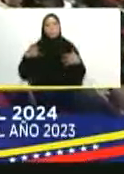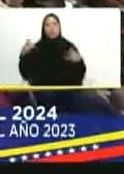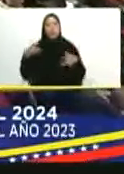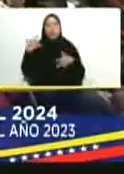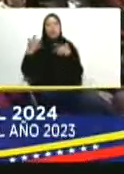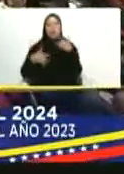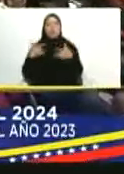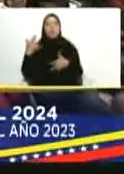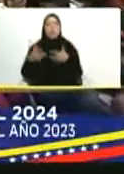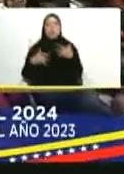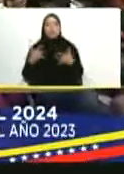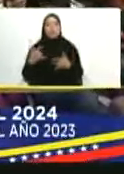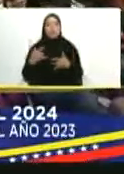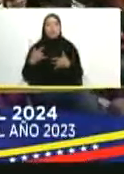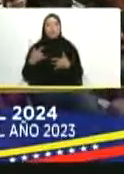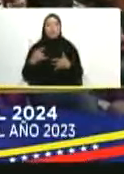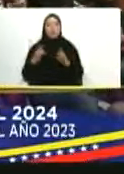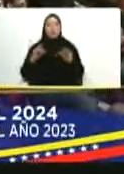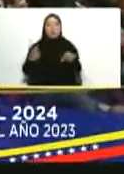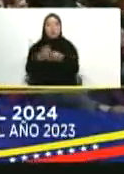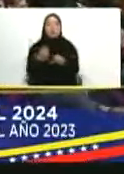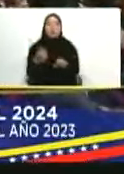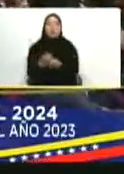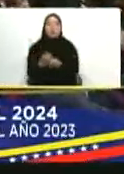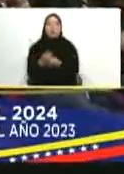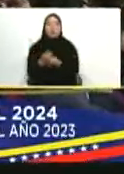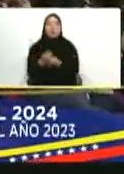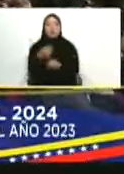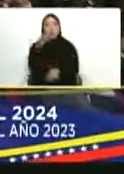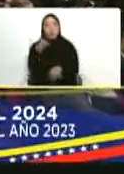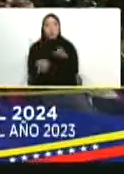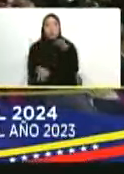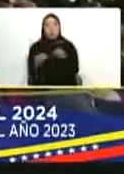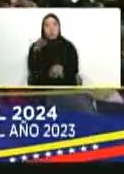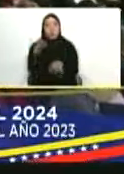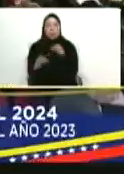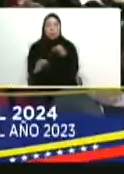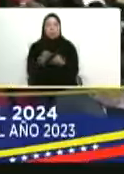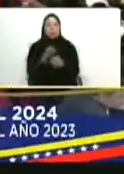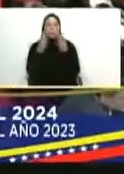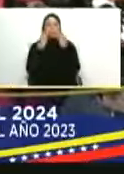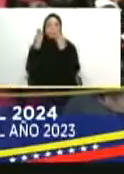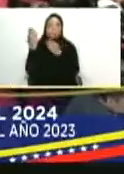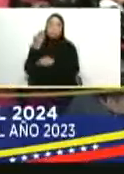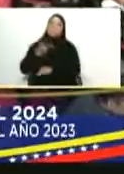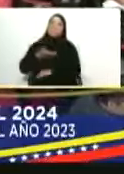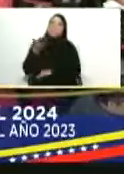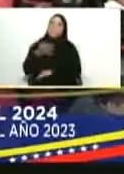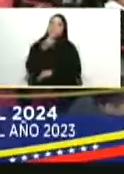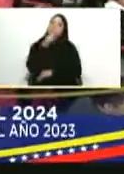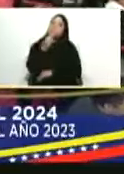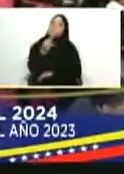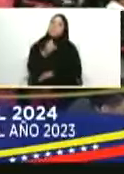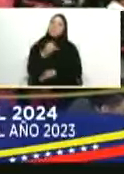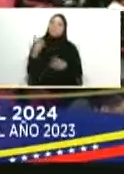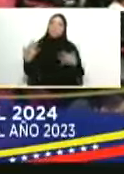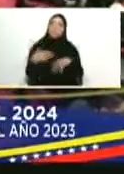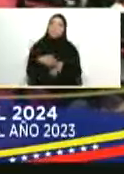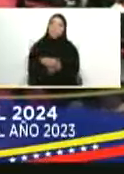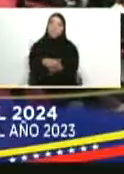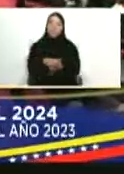breves minutos dará inicio acá desde el Tribunal Supremo de Justicia. También es importante informar que se